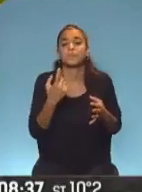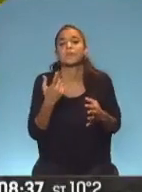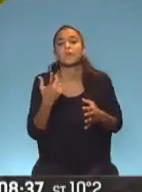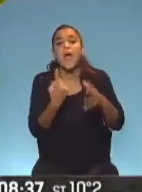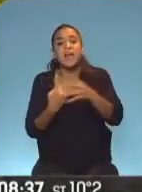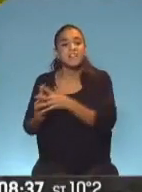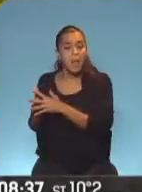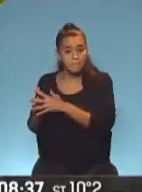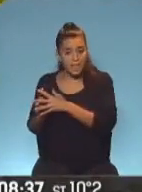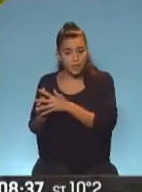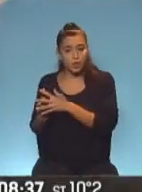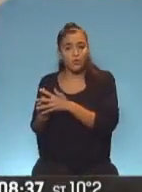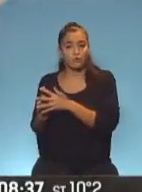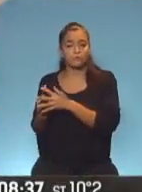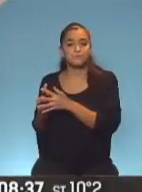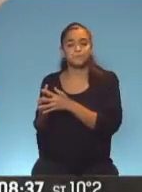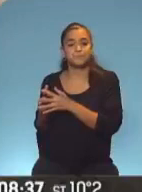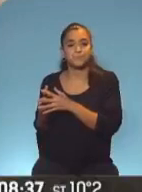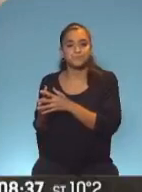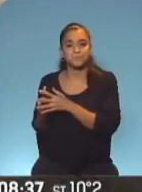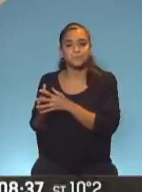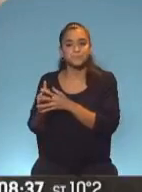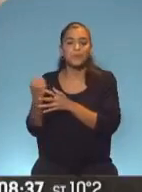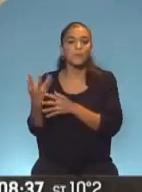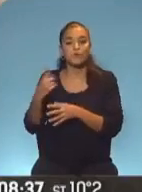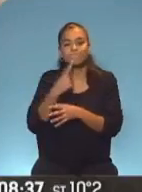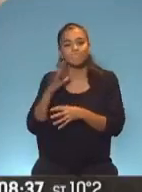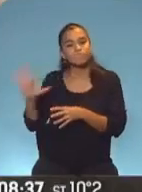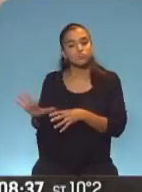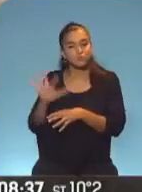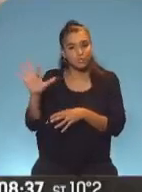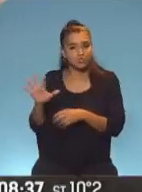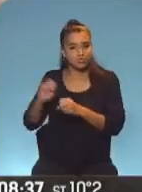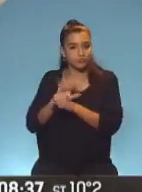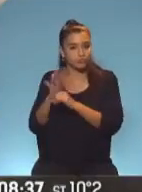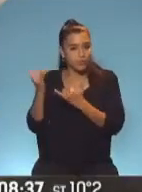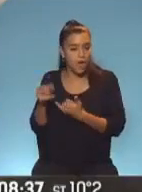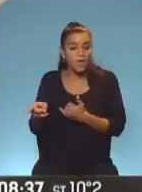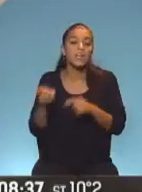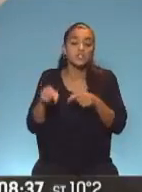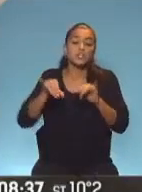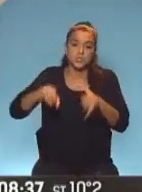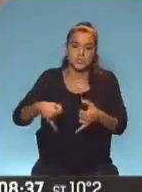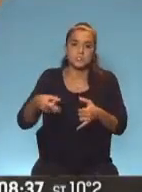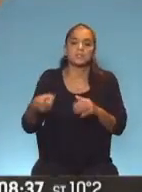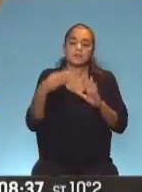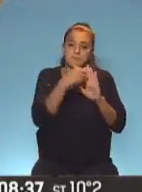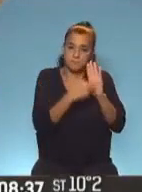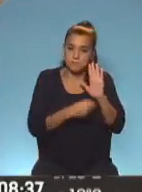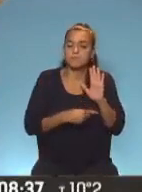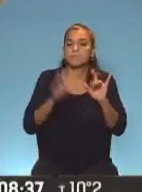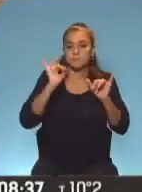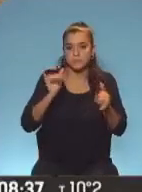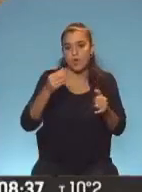de aislamiento, digamos, por ser un caso sospechoso de coronavirus. Y esos casos sí han sido inclusive